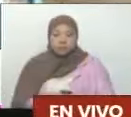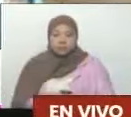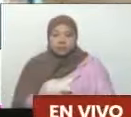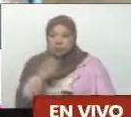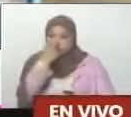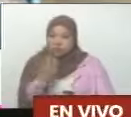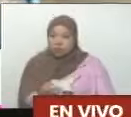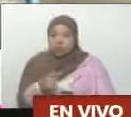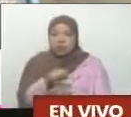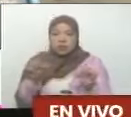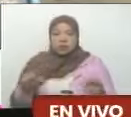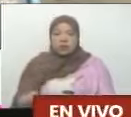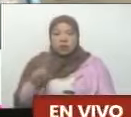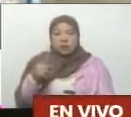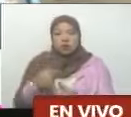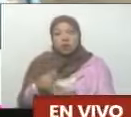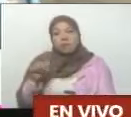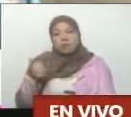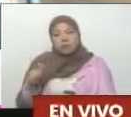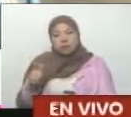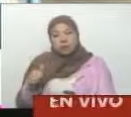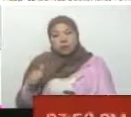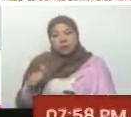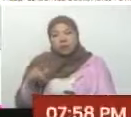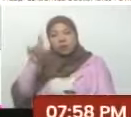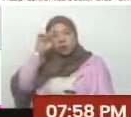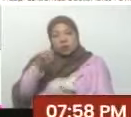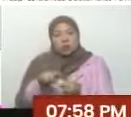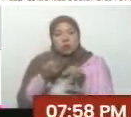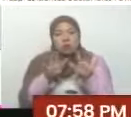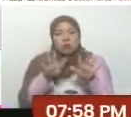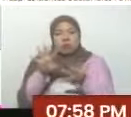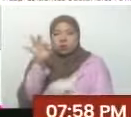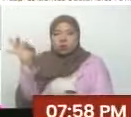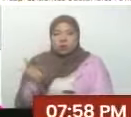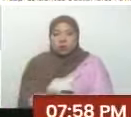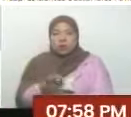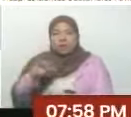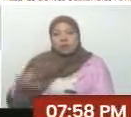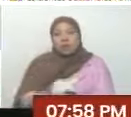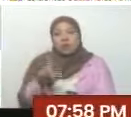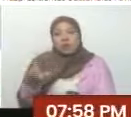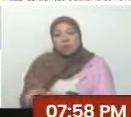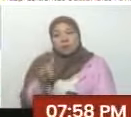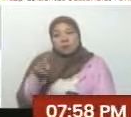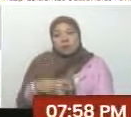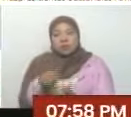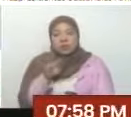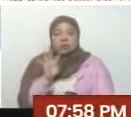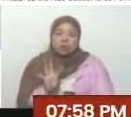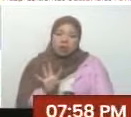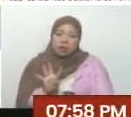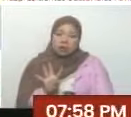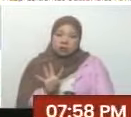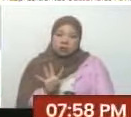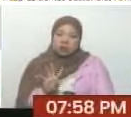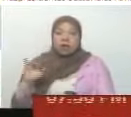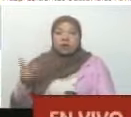invitaba a que el sistema 1x10 del buen gobierno llegara a la meta del 95% en el mes de julio de este 2024. Pues